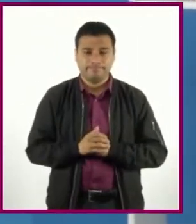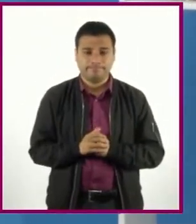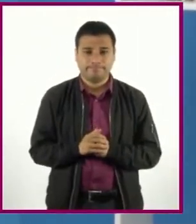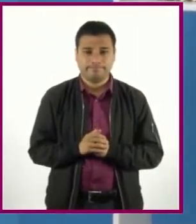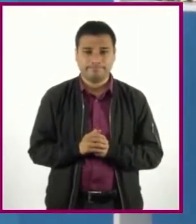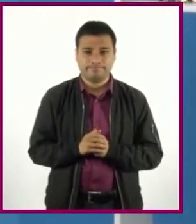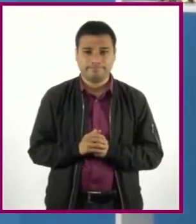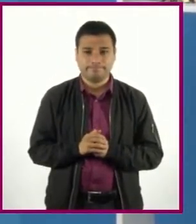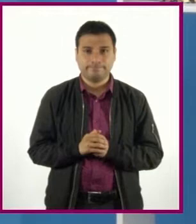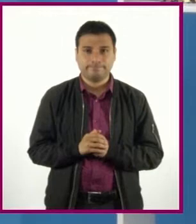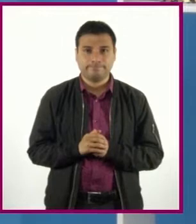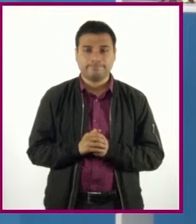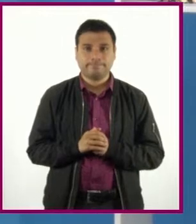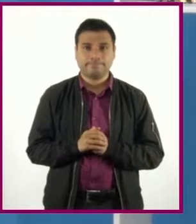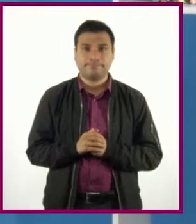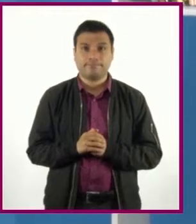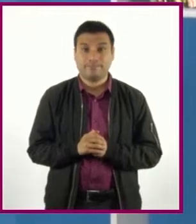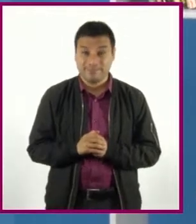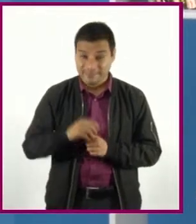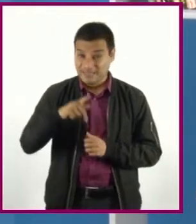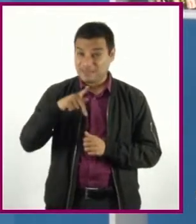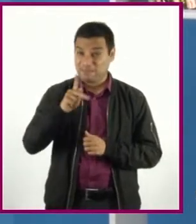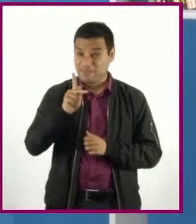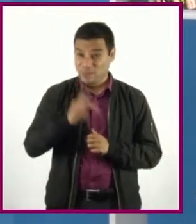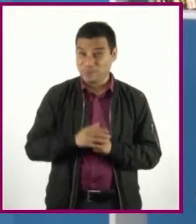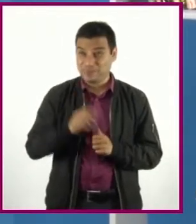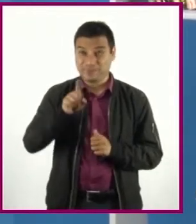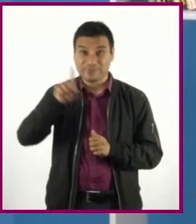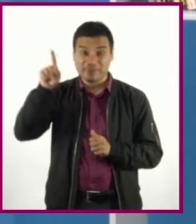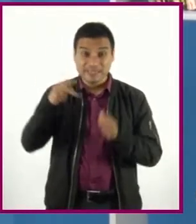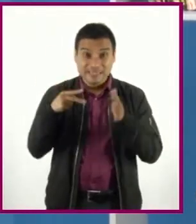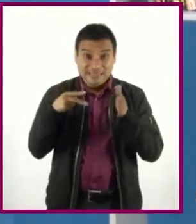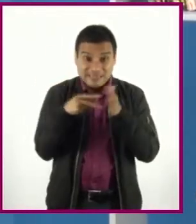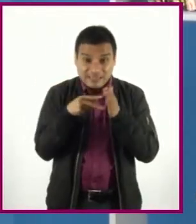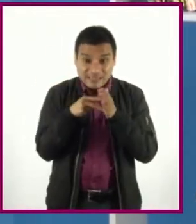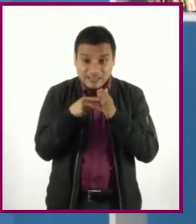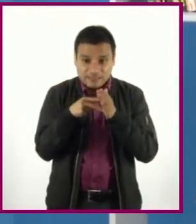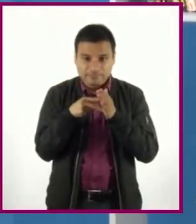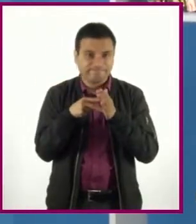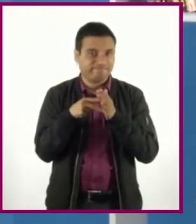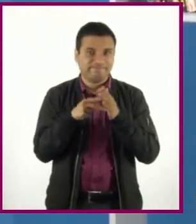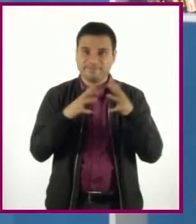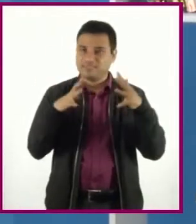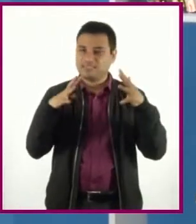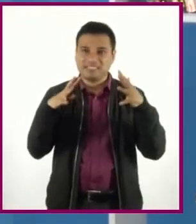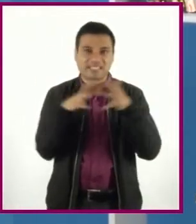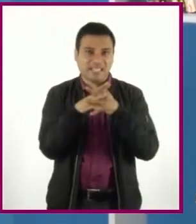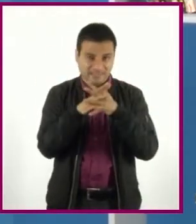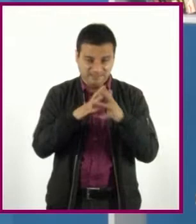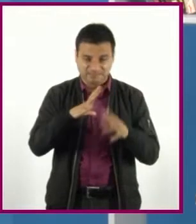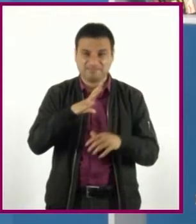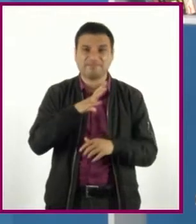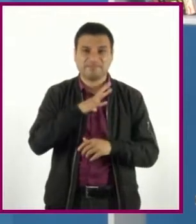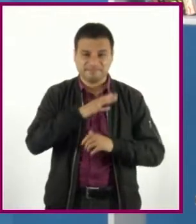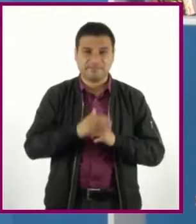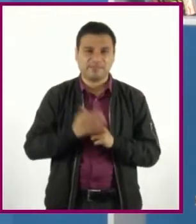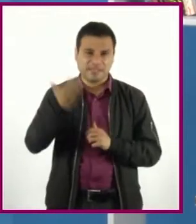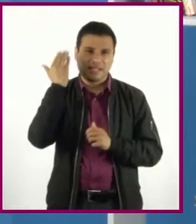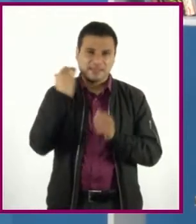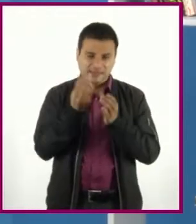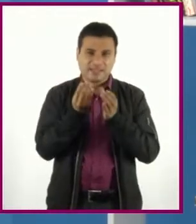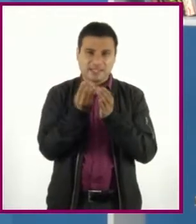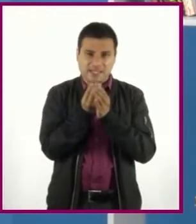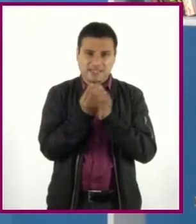Sin embargo, en el caso de Siria, la guerra no pudo evitarse. En sesiones anteriores, conocieron